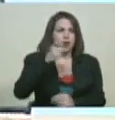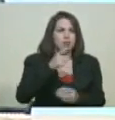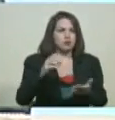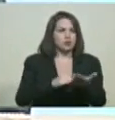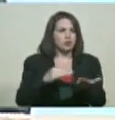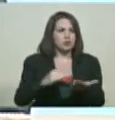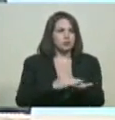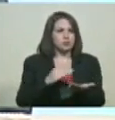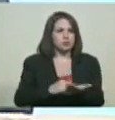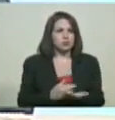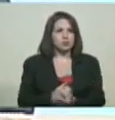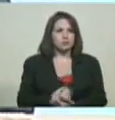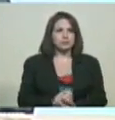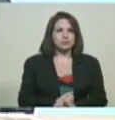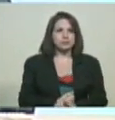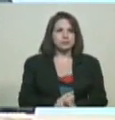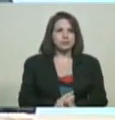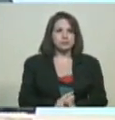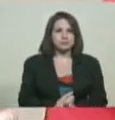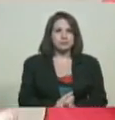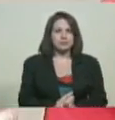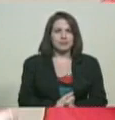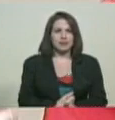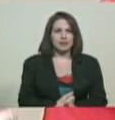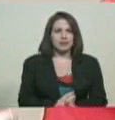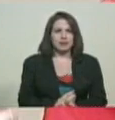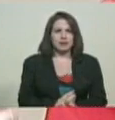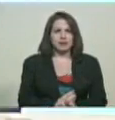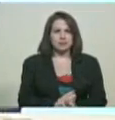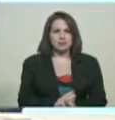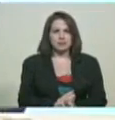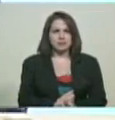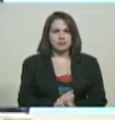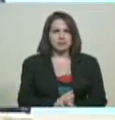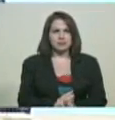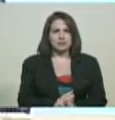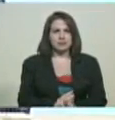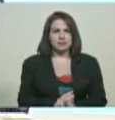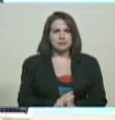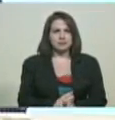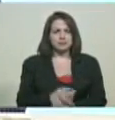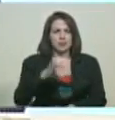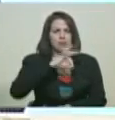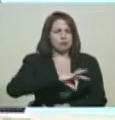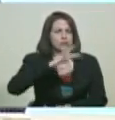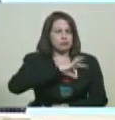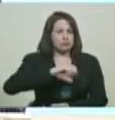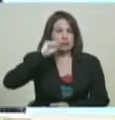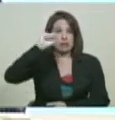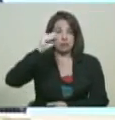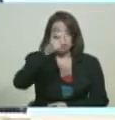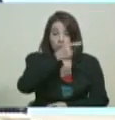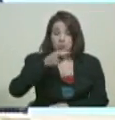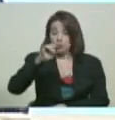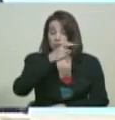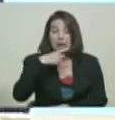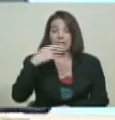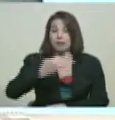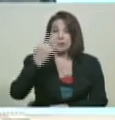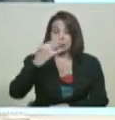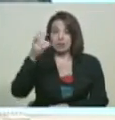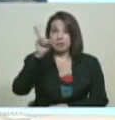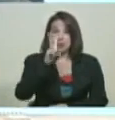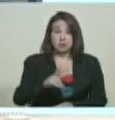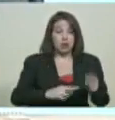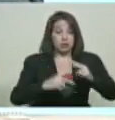venezuela partido socialista tiene que desplegarse en la defensa de la verdad de venezuela y